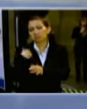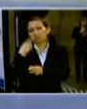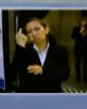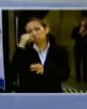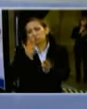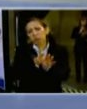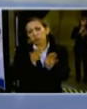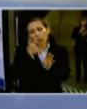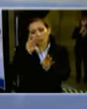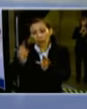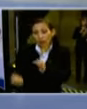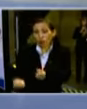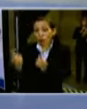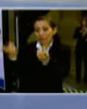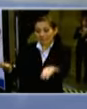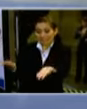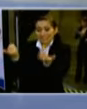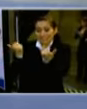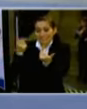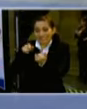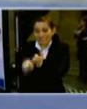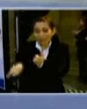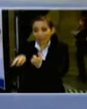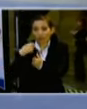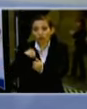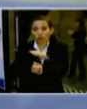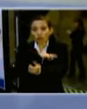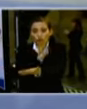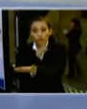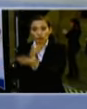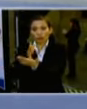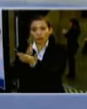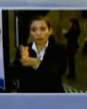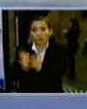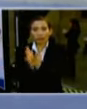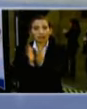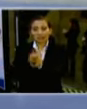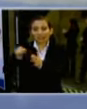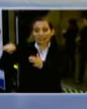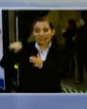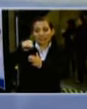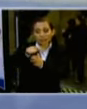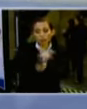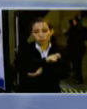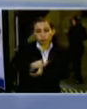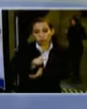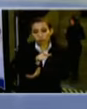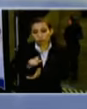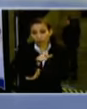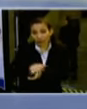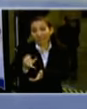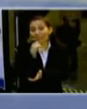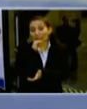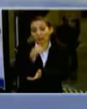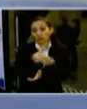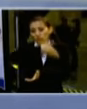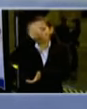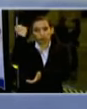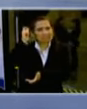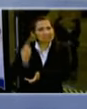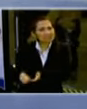más visibles a estas organizaciones en las que estamos participando, a las que estamos financiando y de las que no